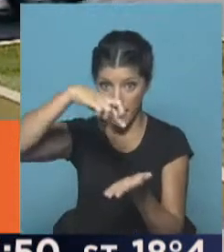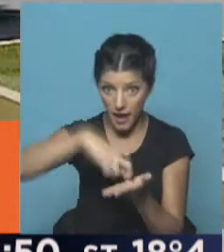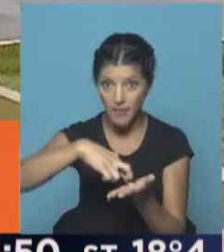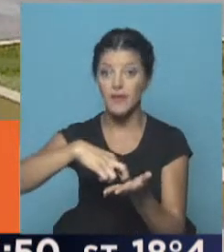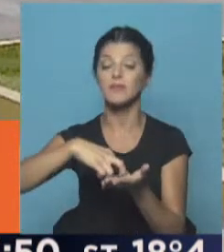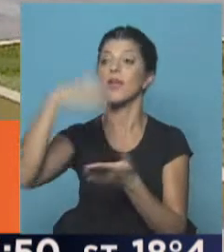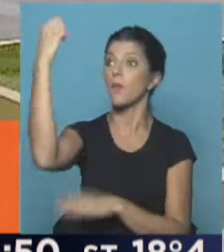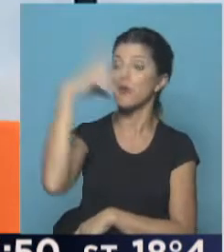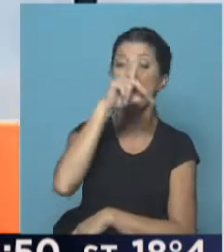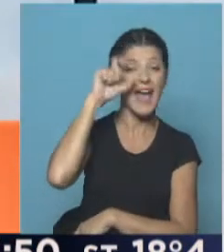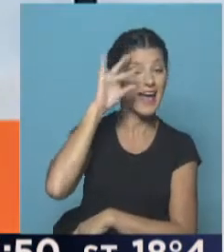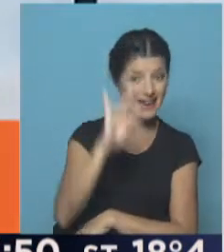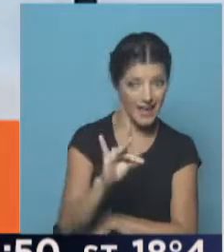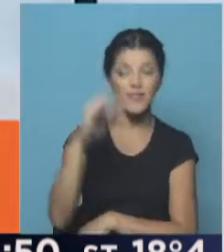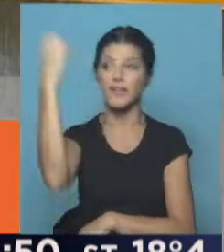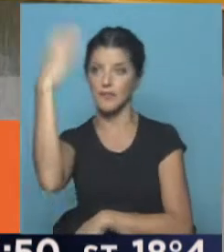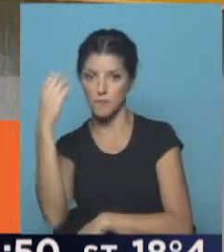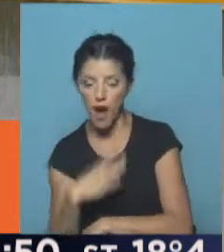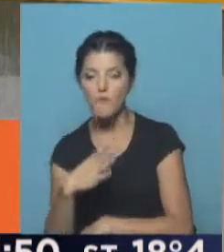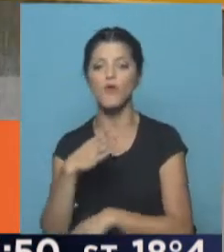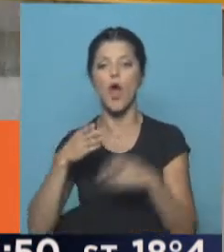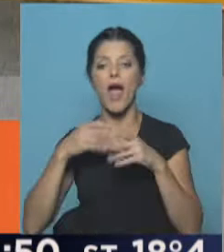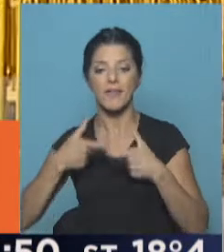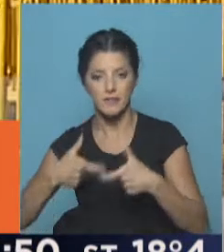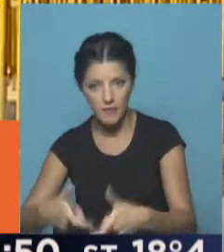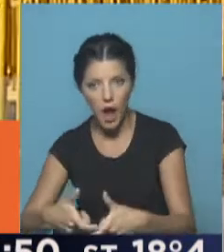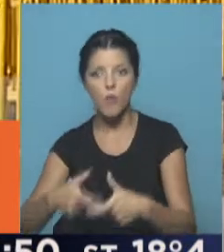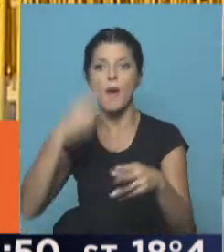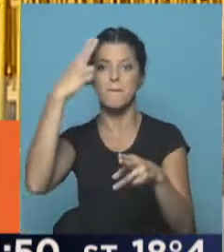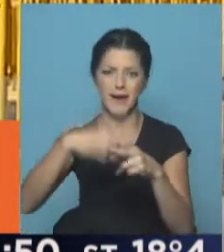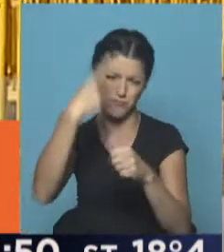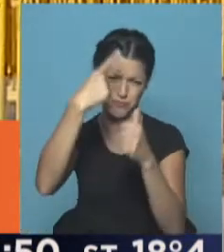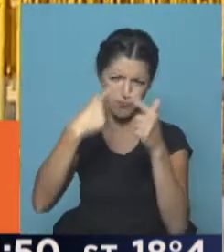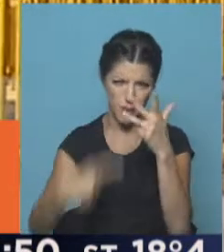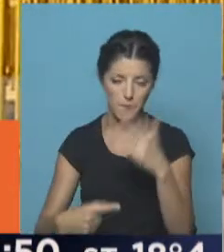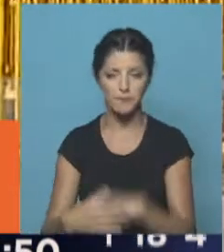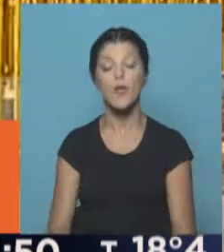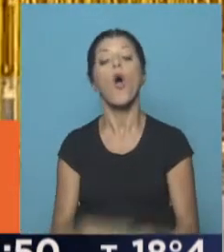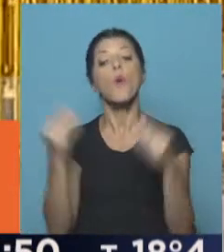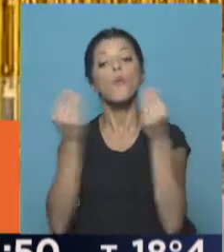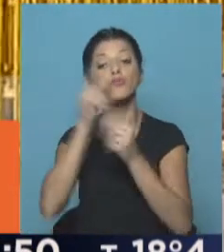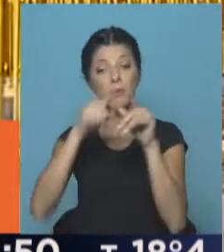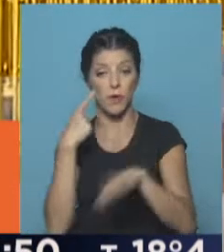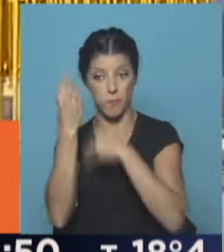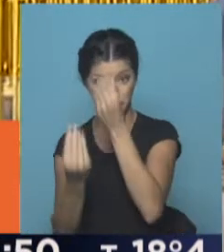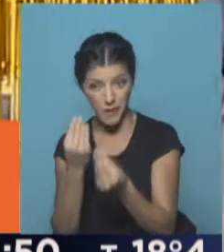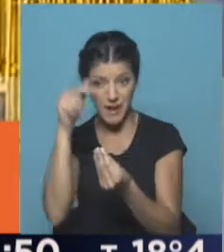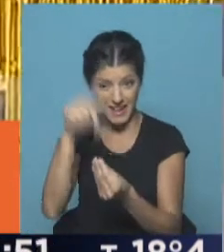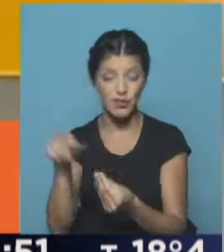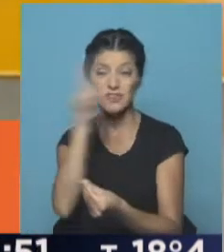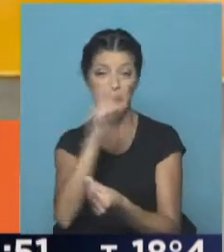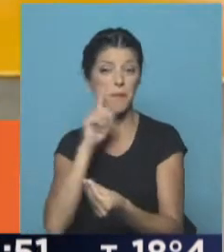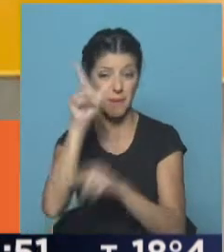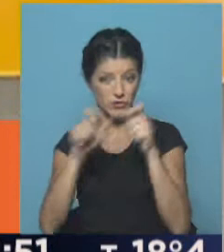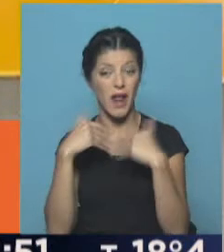semaforización, desagües, bicisenda, forestación y parquización. Muchos vecinos que forman parte de los 100.000 usuarios de